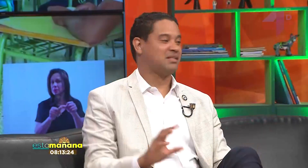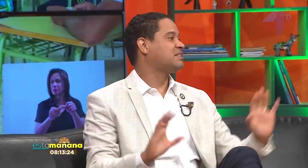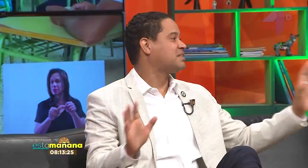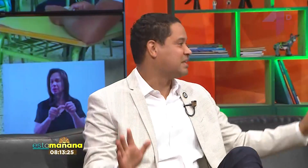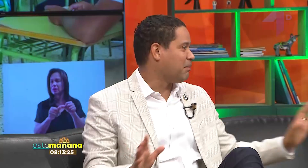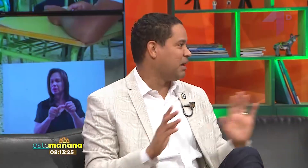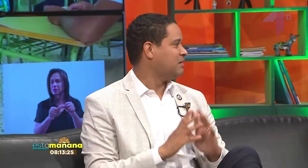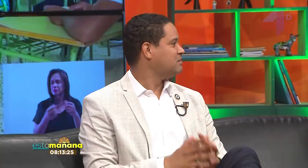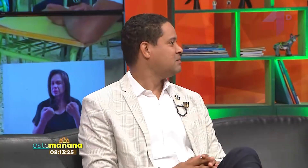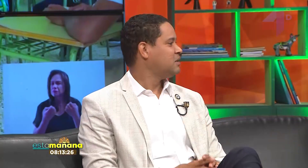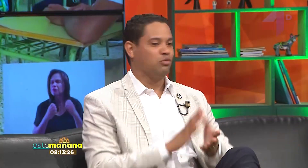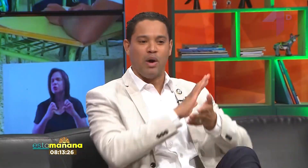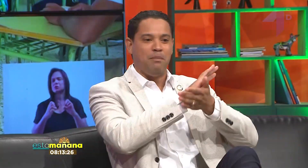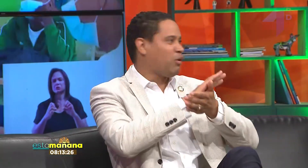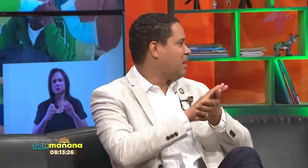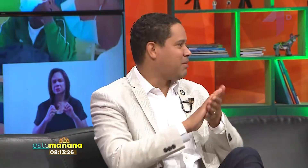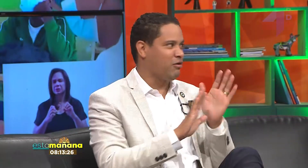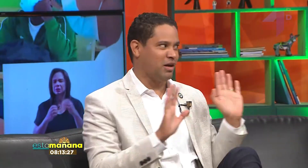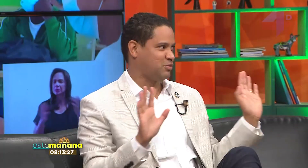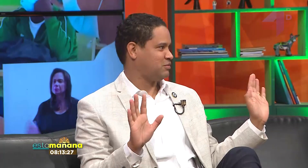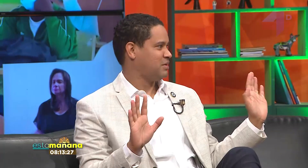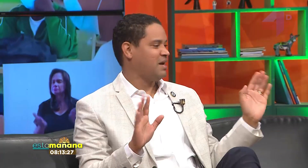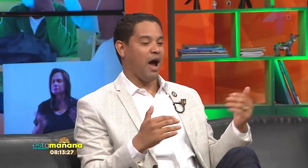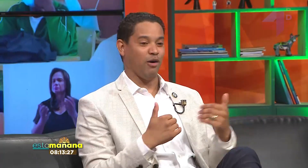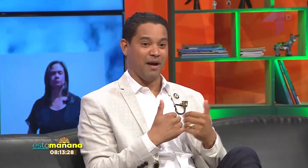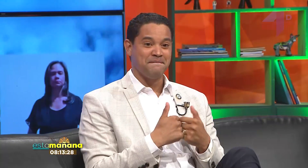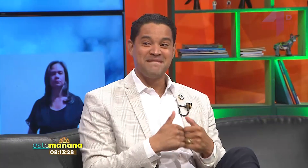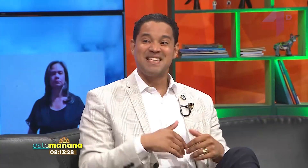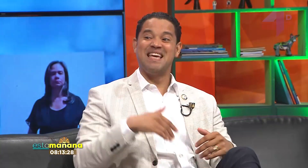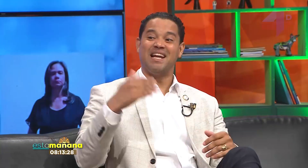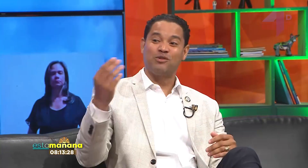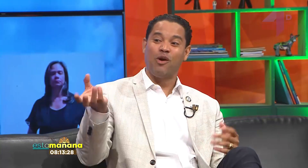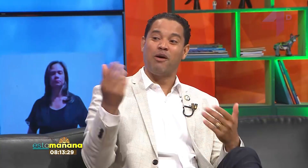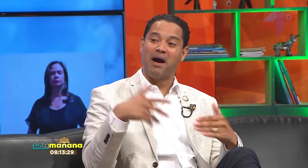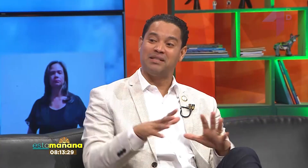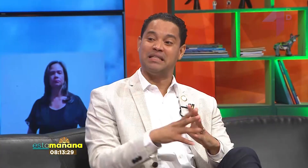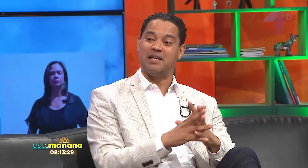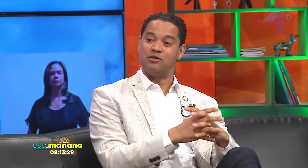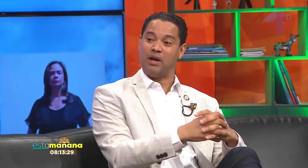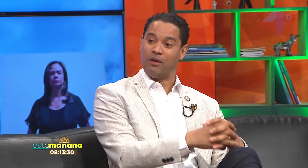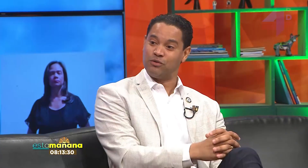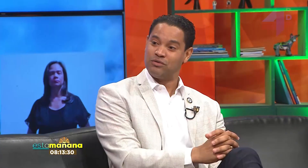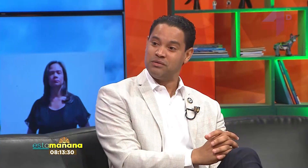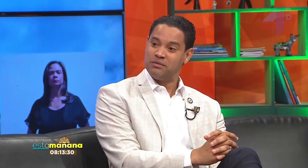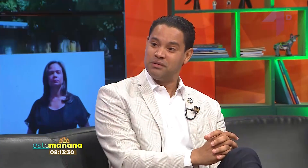mil pasen 60 mil. No hay problema con eso. Ahora, ¿quiénes son los que van a ser